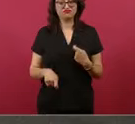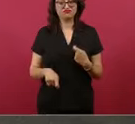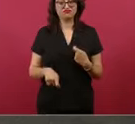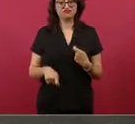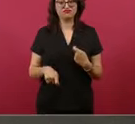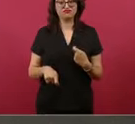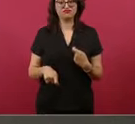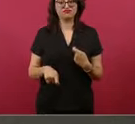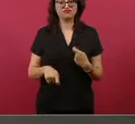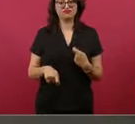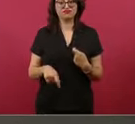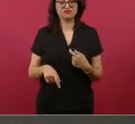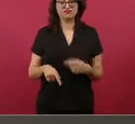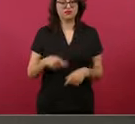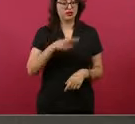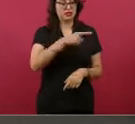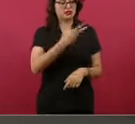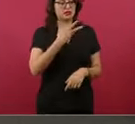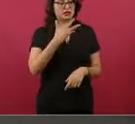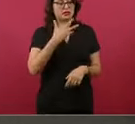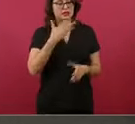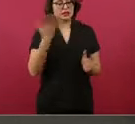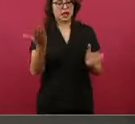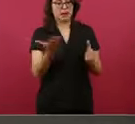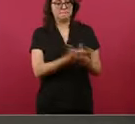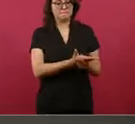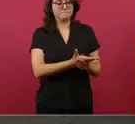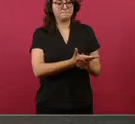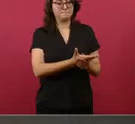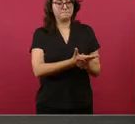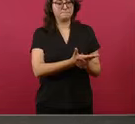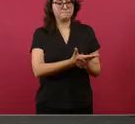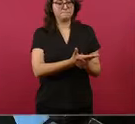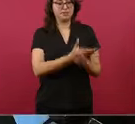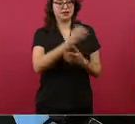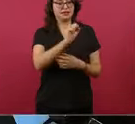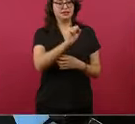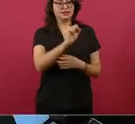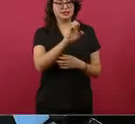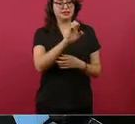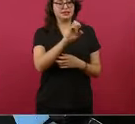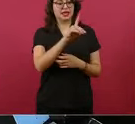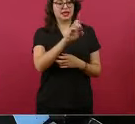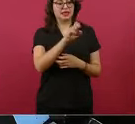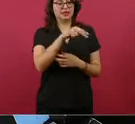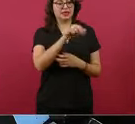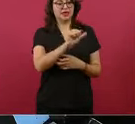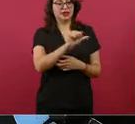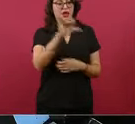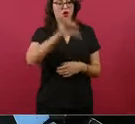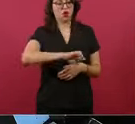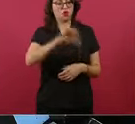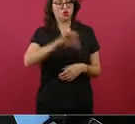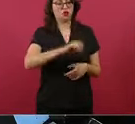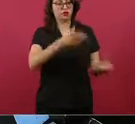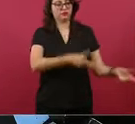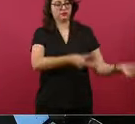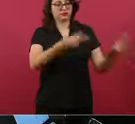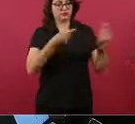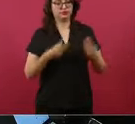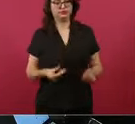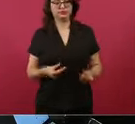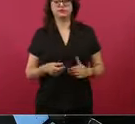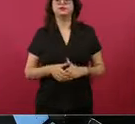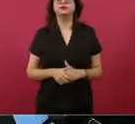dame una carpeta de favor de la Secretaría de la Defensa, de las de hoy. A ver si